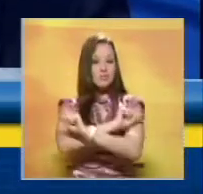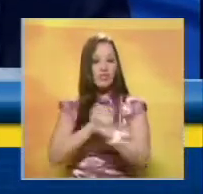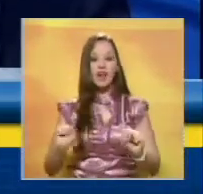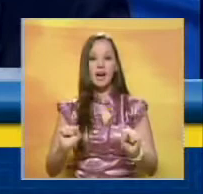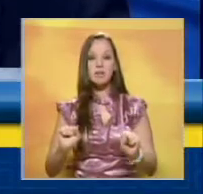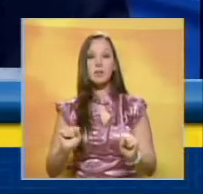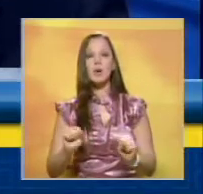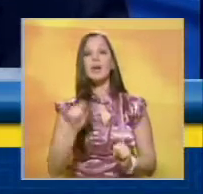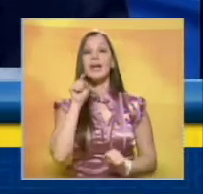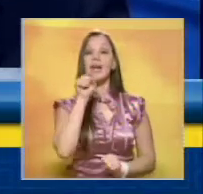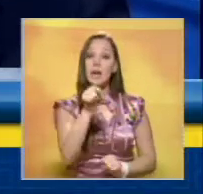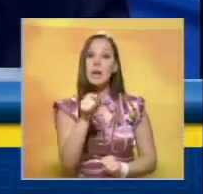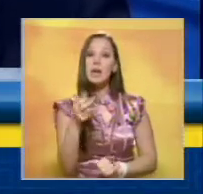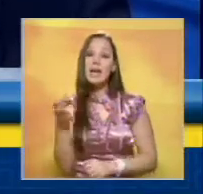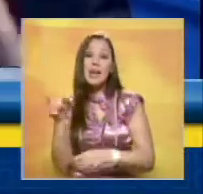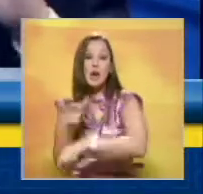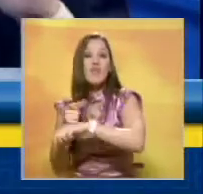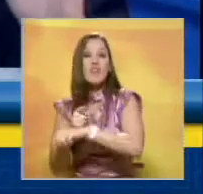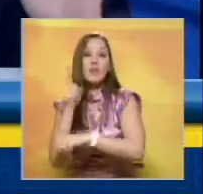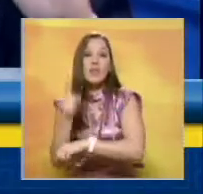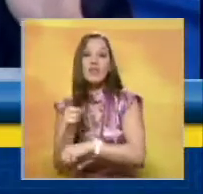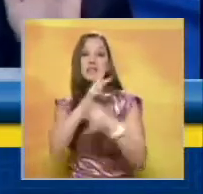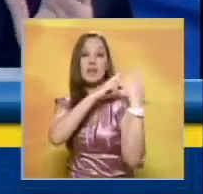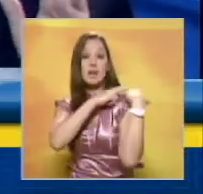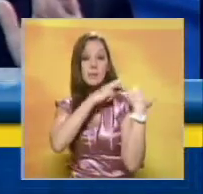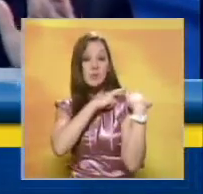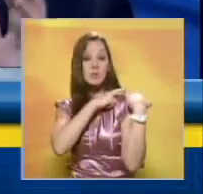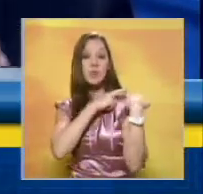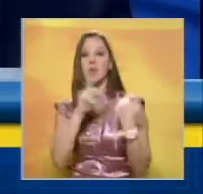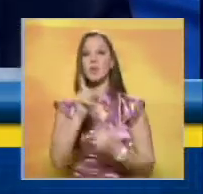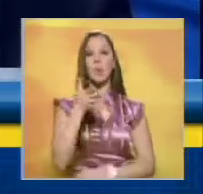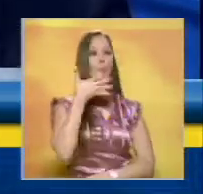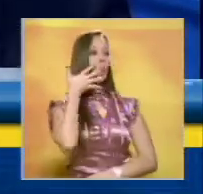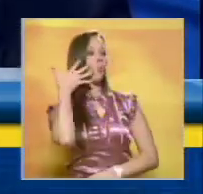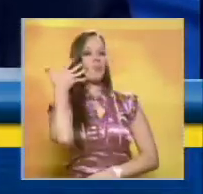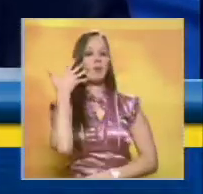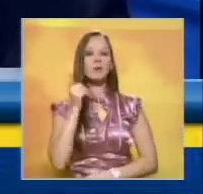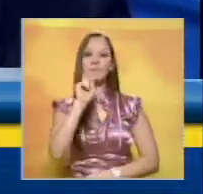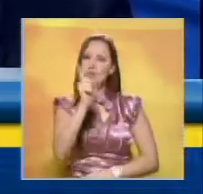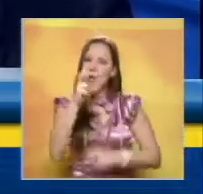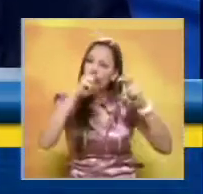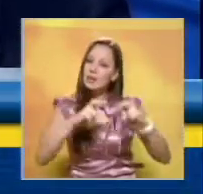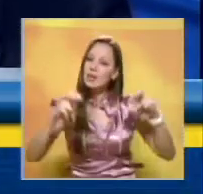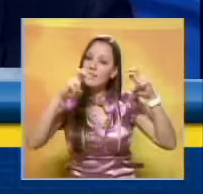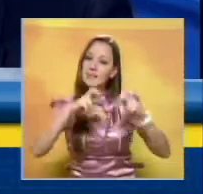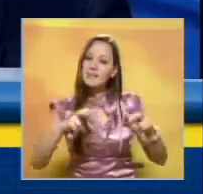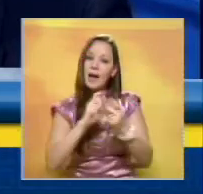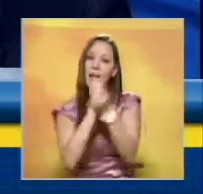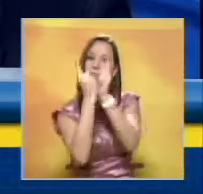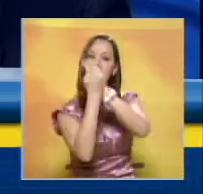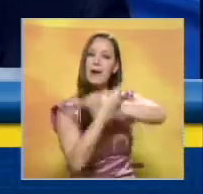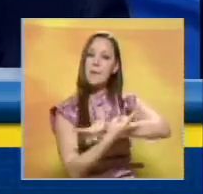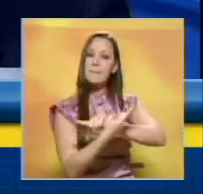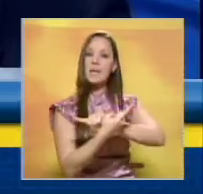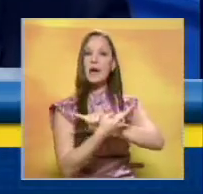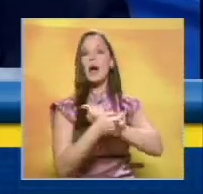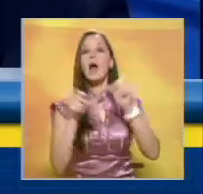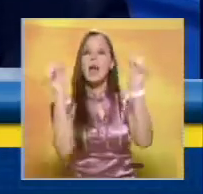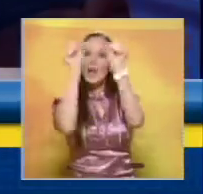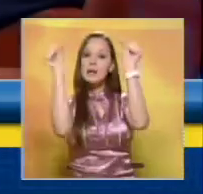es tener humildad, dejar esa prepotencia dogmática y revisar y cambiar ese modelo de